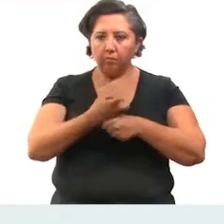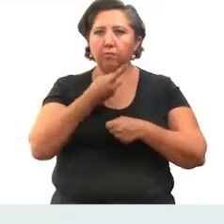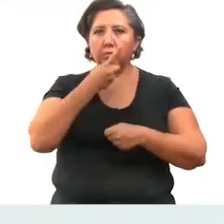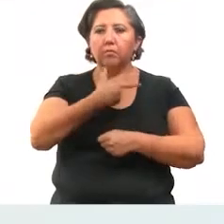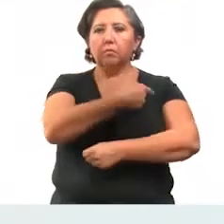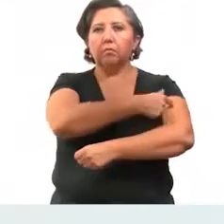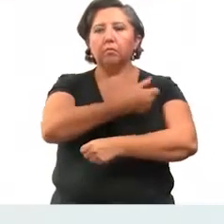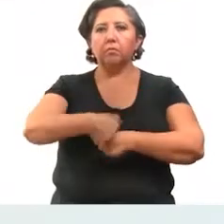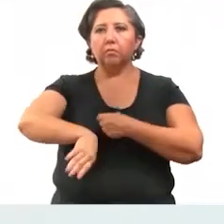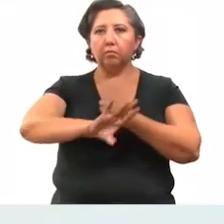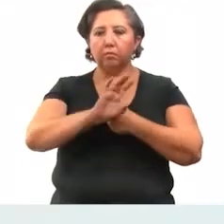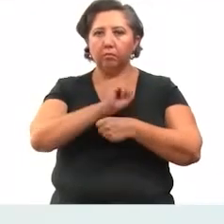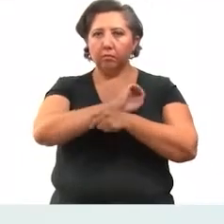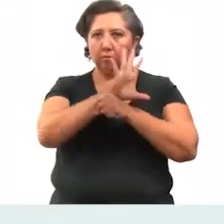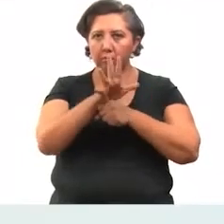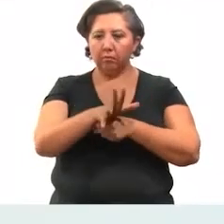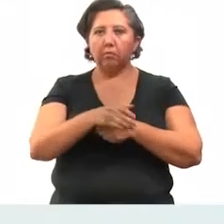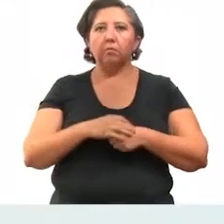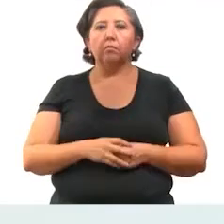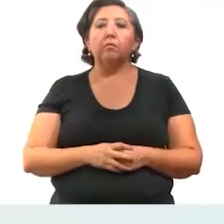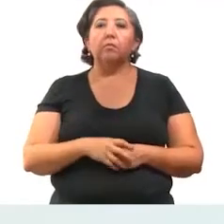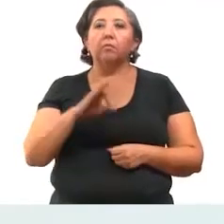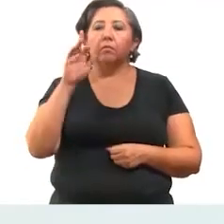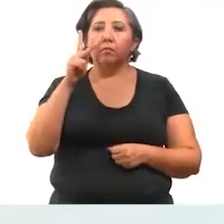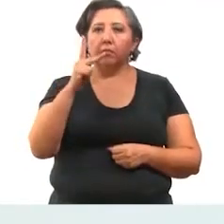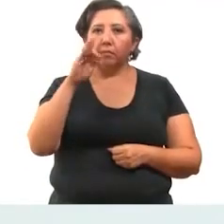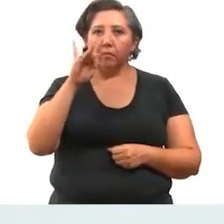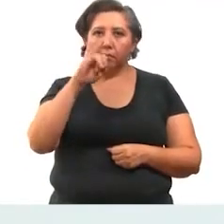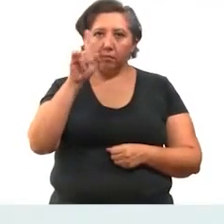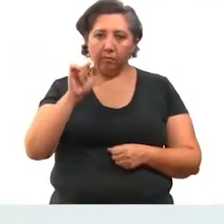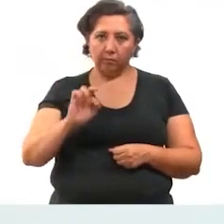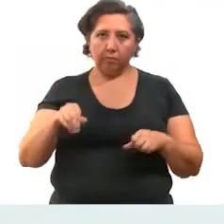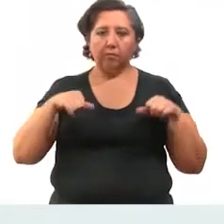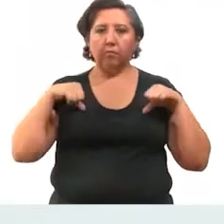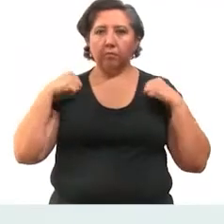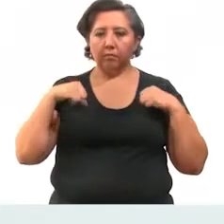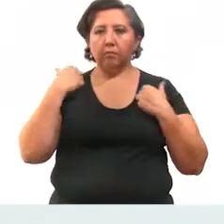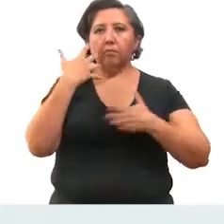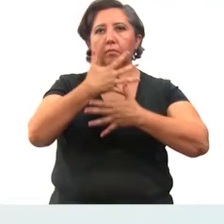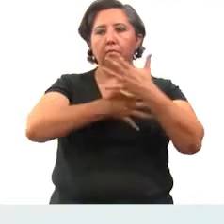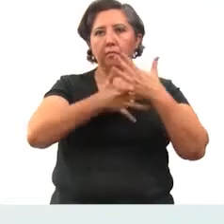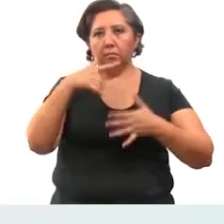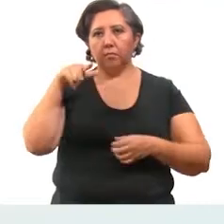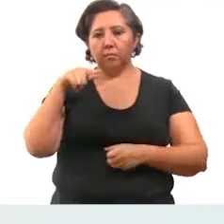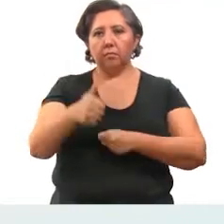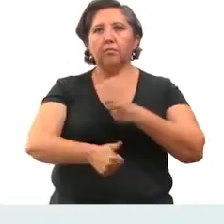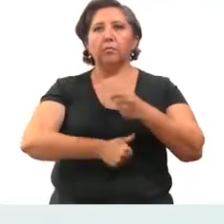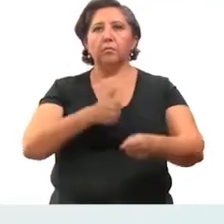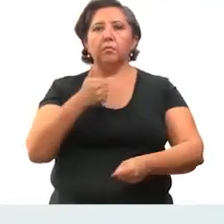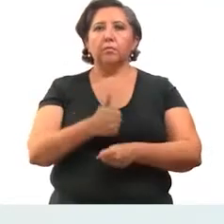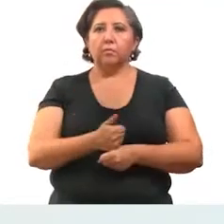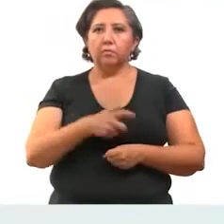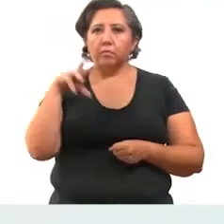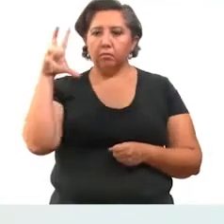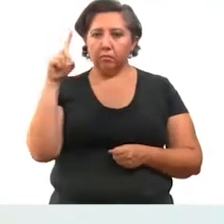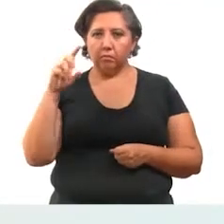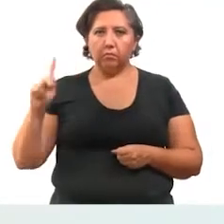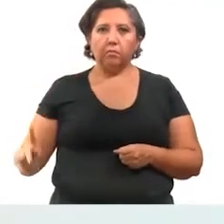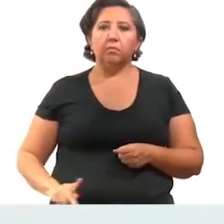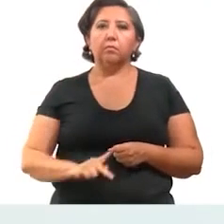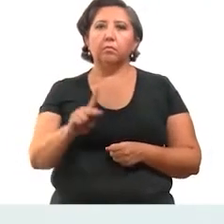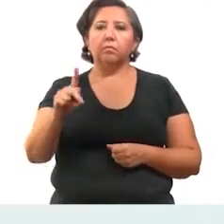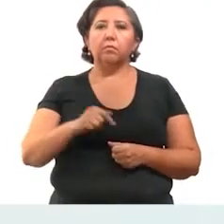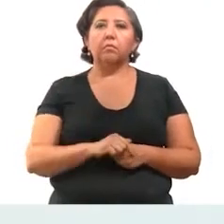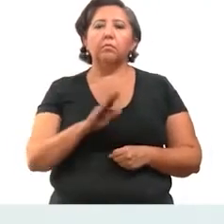dosis de vacunas contra el coronavirus de la farmacéutica Pfizer para adolescentes de 15 a 17 años de 30